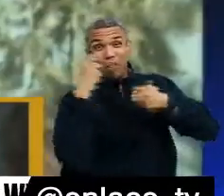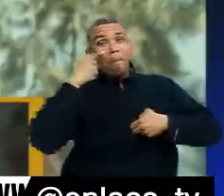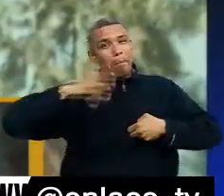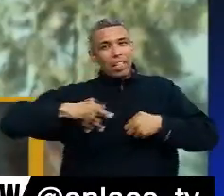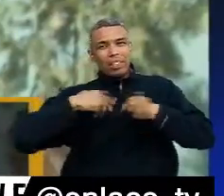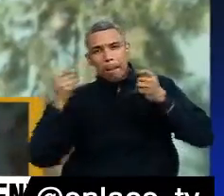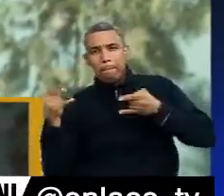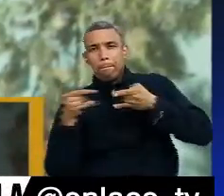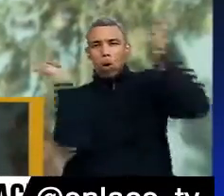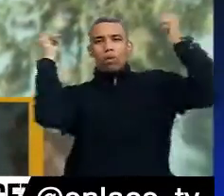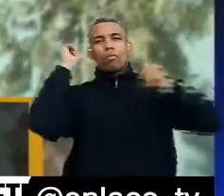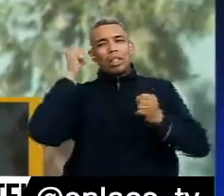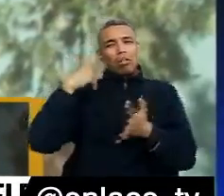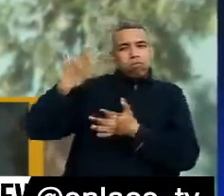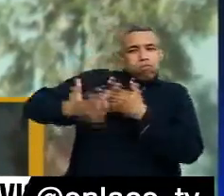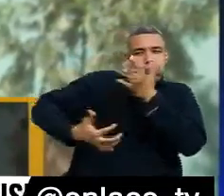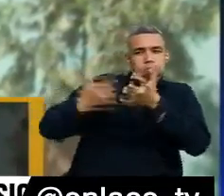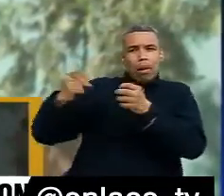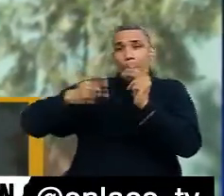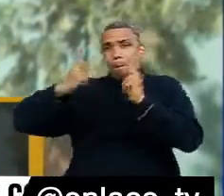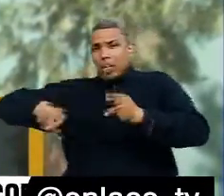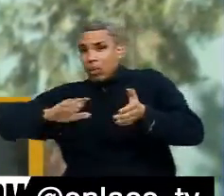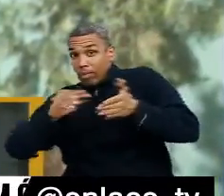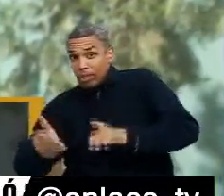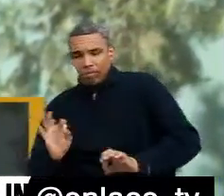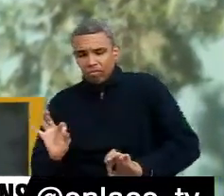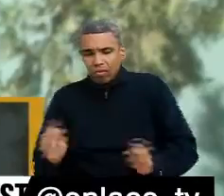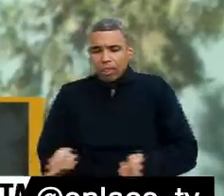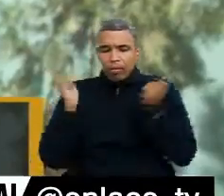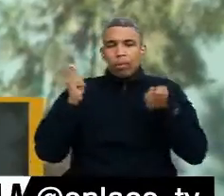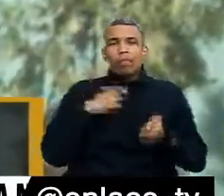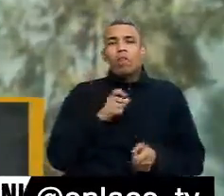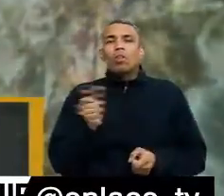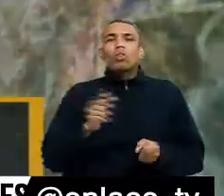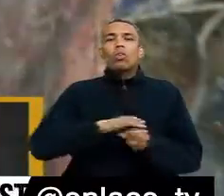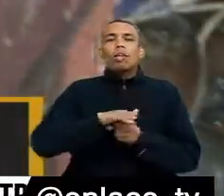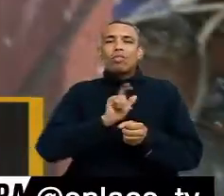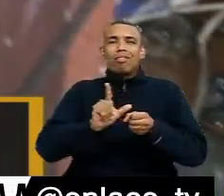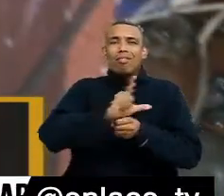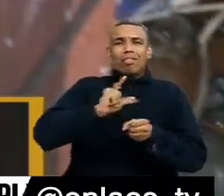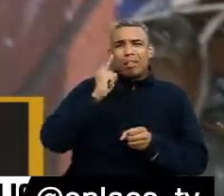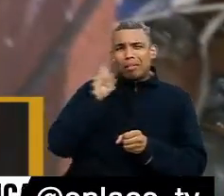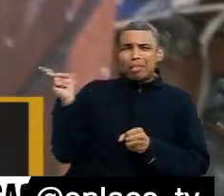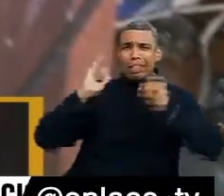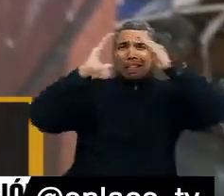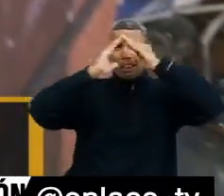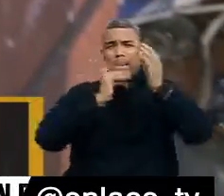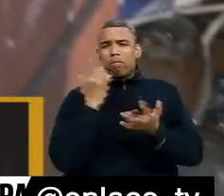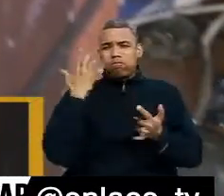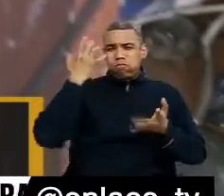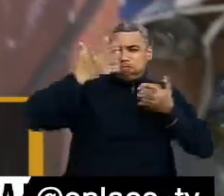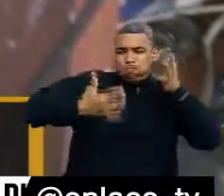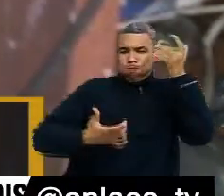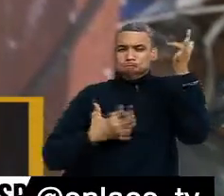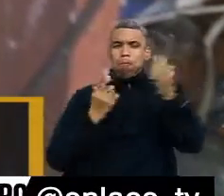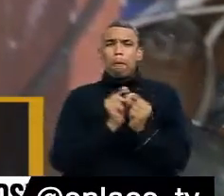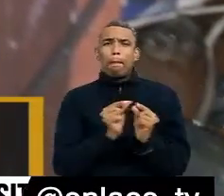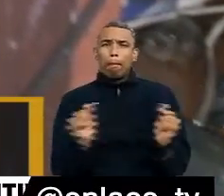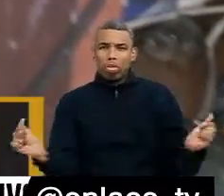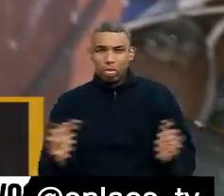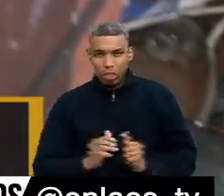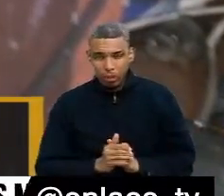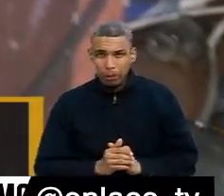otro lamentable hecho se encuentra el de esta casa del barrio La Liga en la Comuna 4 de la ciudad, consumida totalmente por el fuego. Extraoficialmente